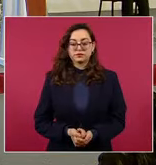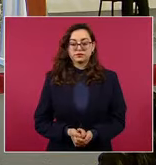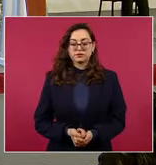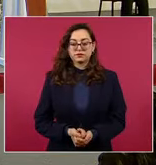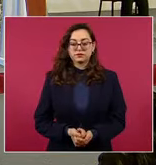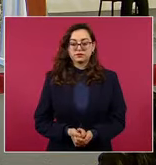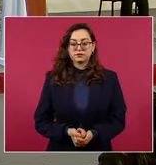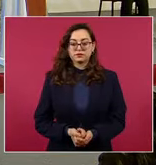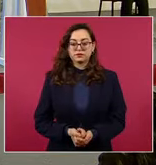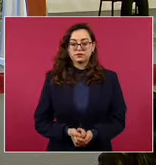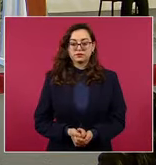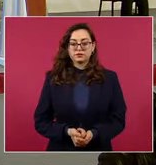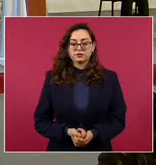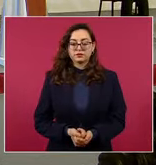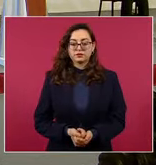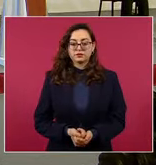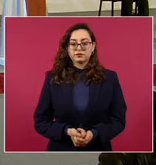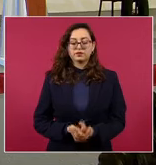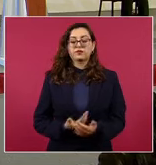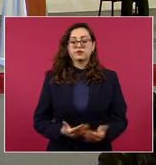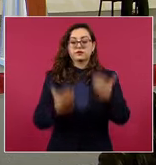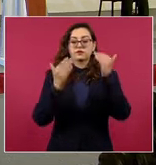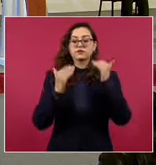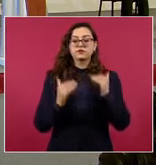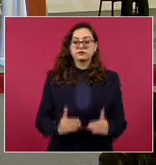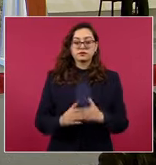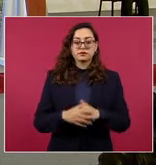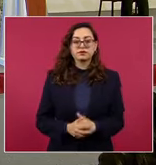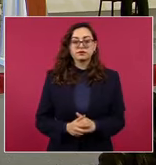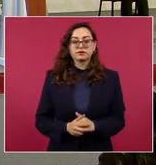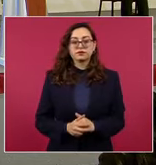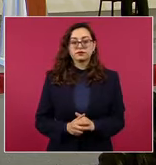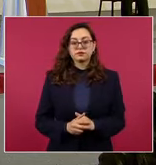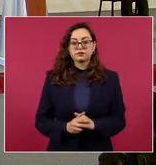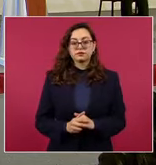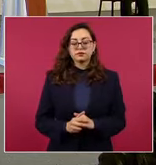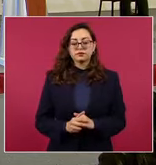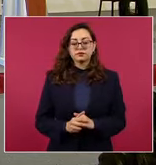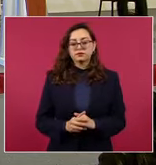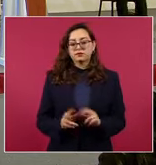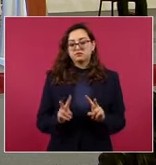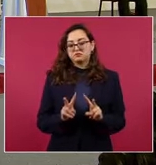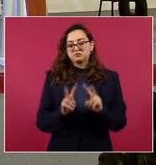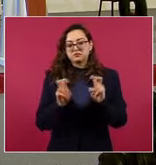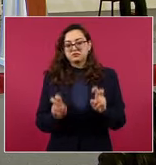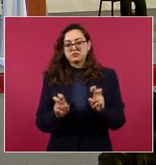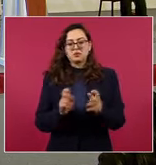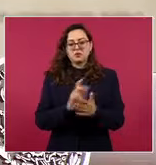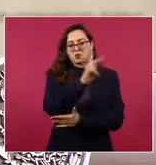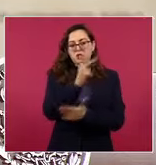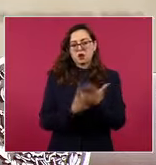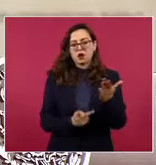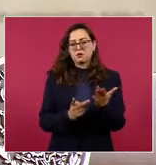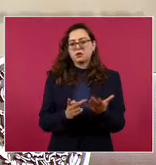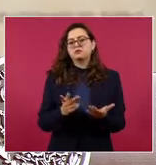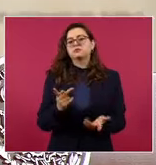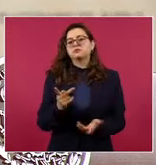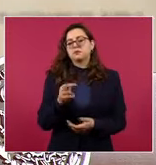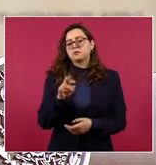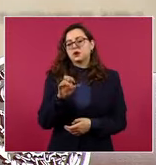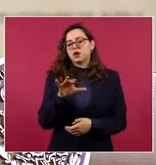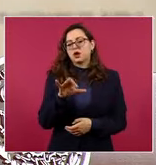favor. En lo que se refiere a precursores, es una actividad delictiva que